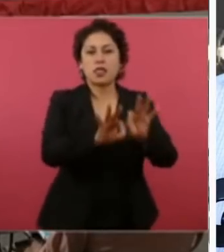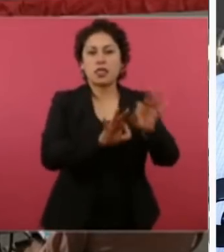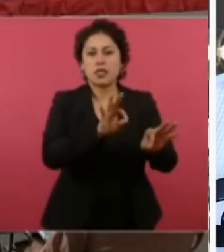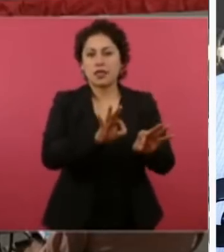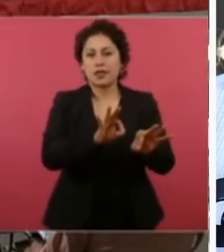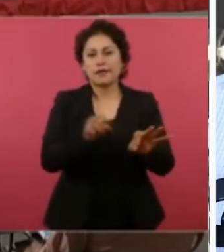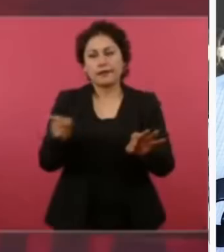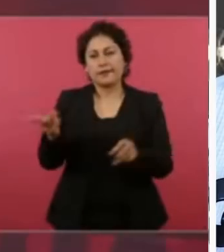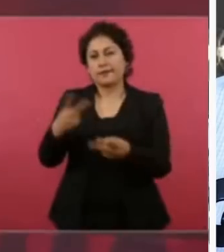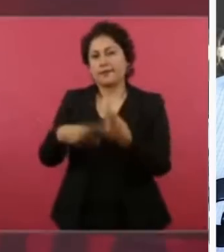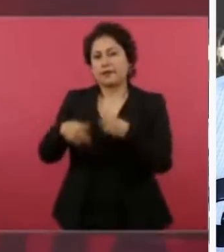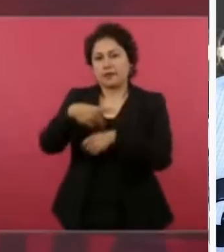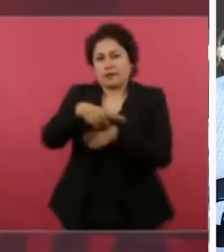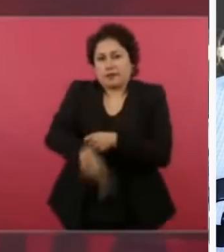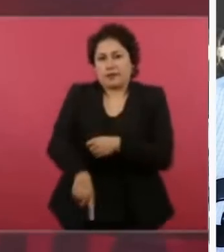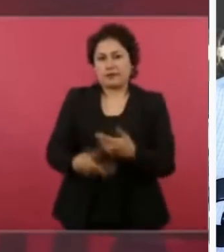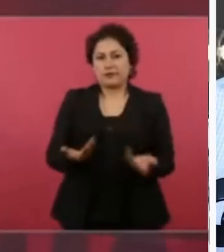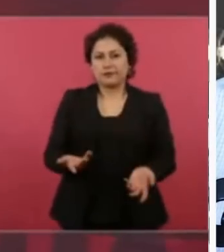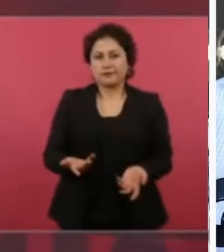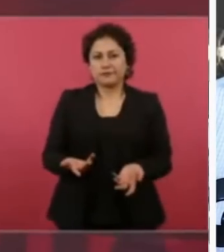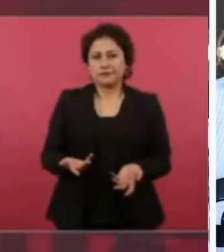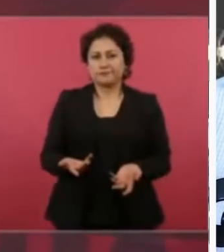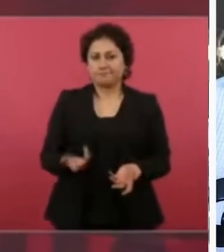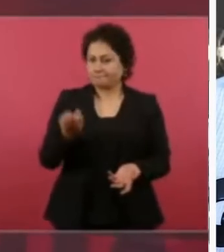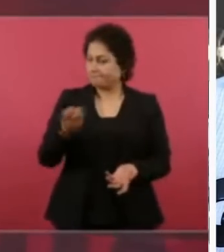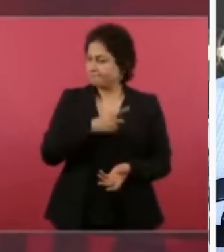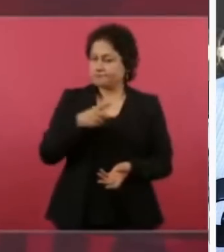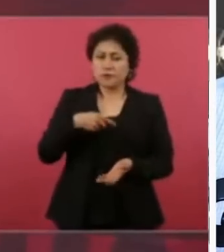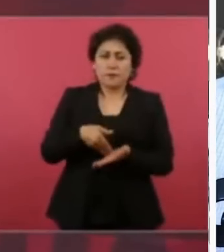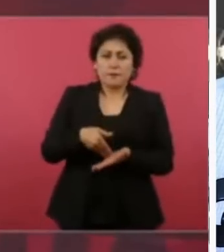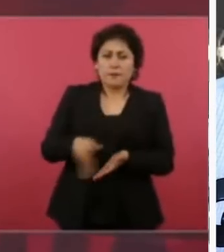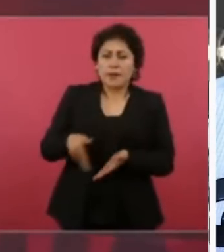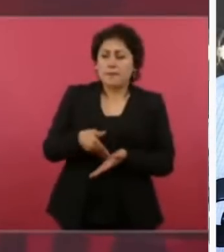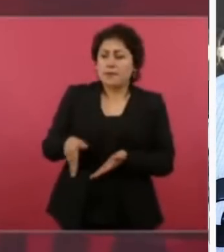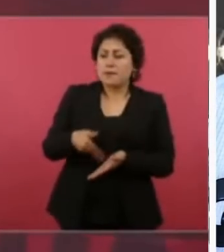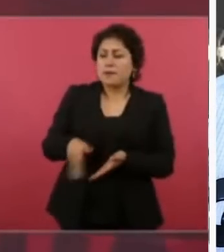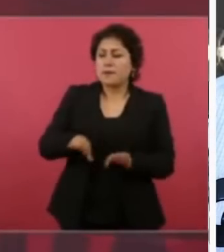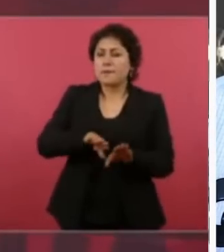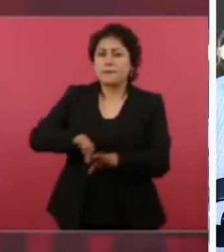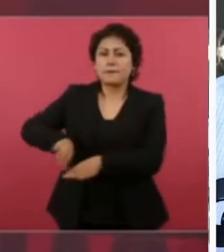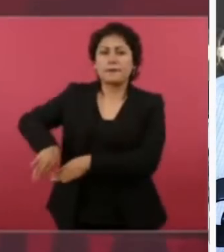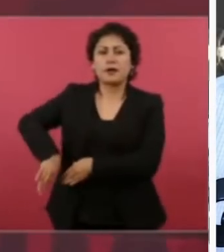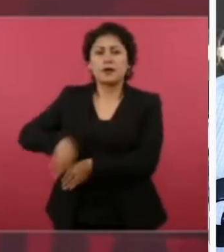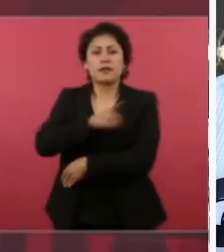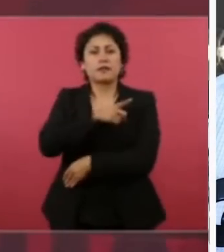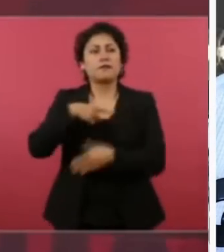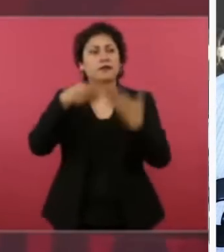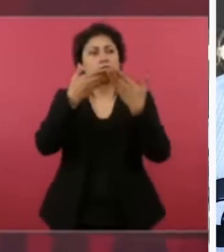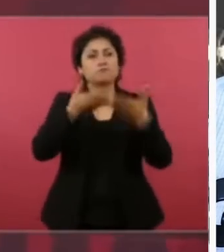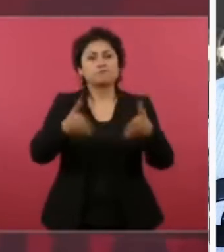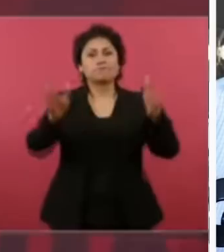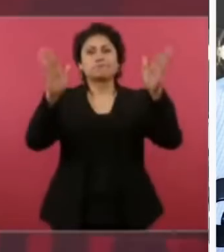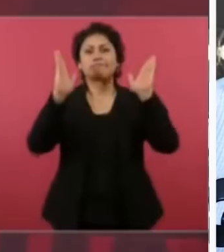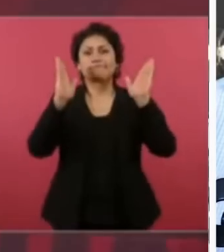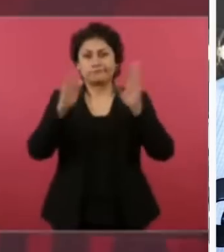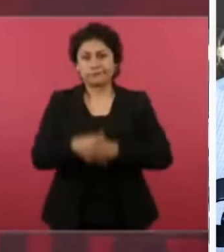son nuevamente empujados al río, sean niños, sean mujeres, así estén